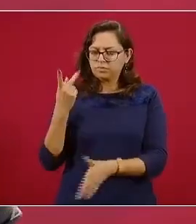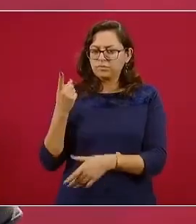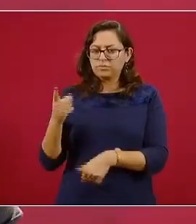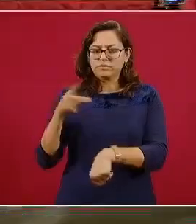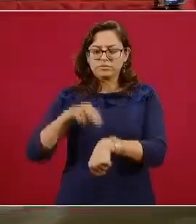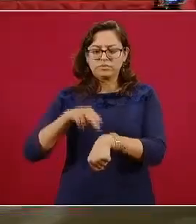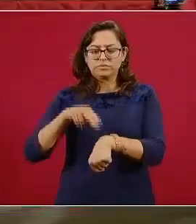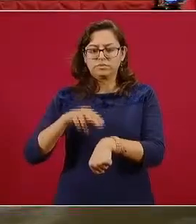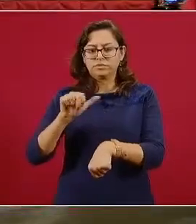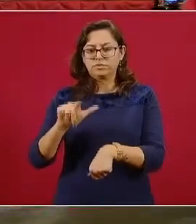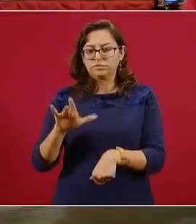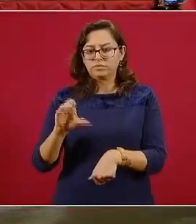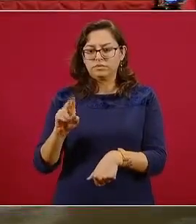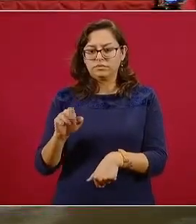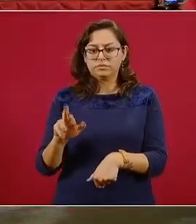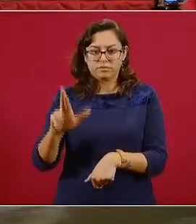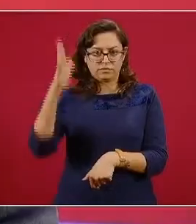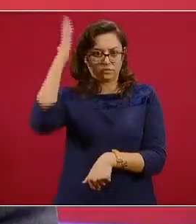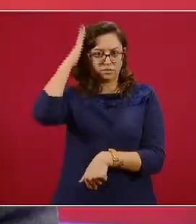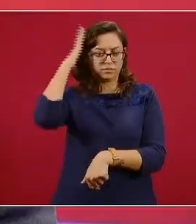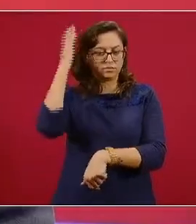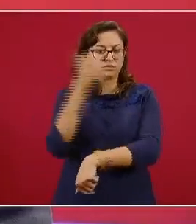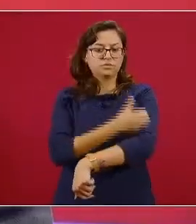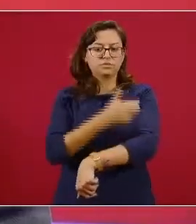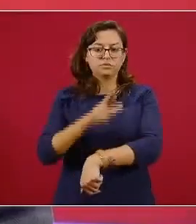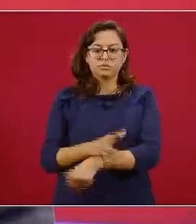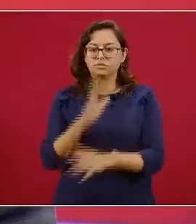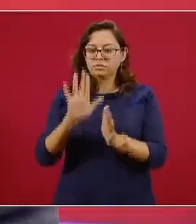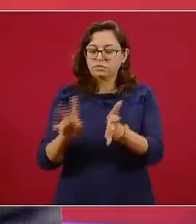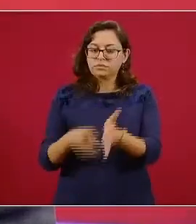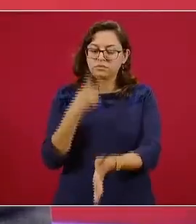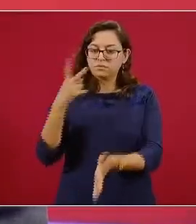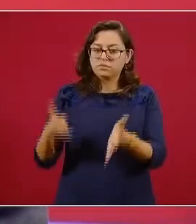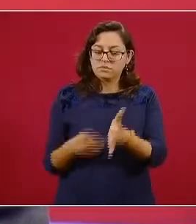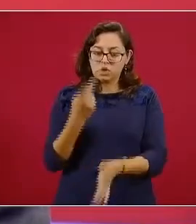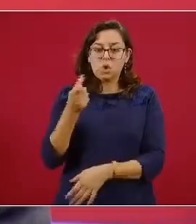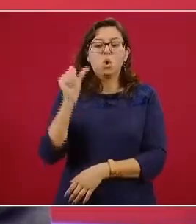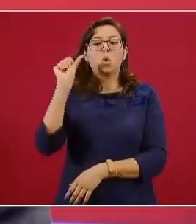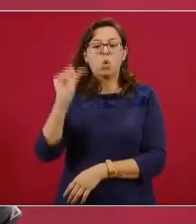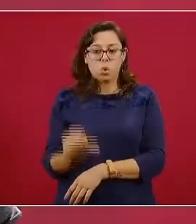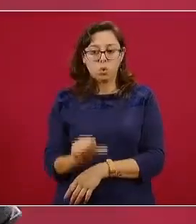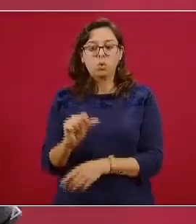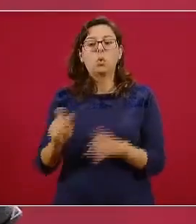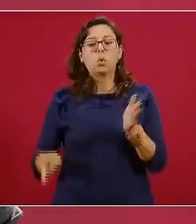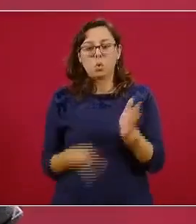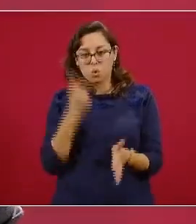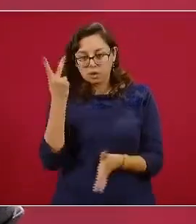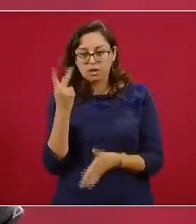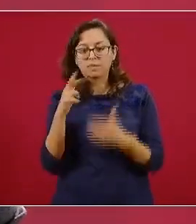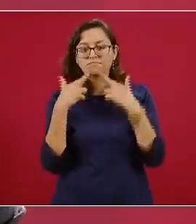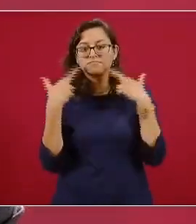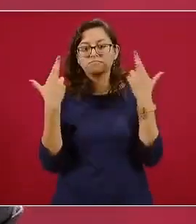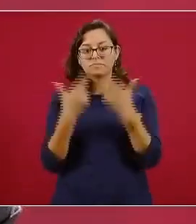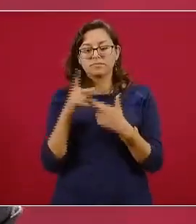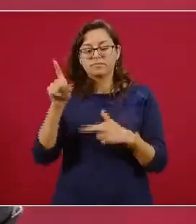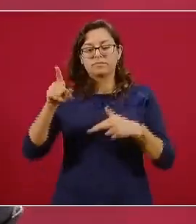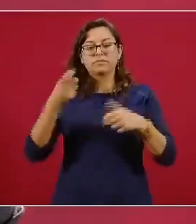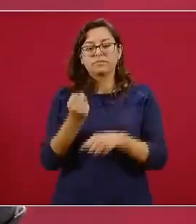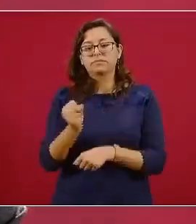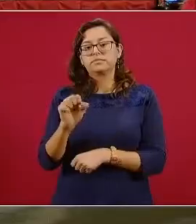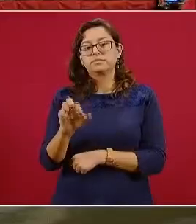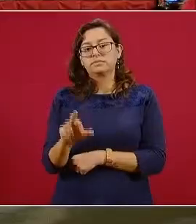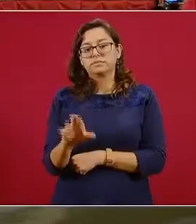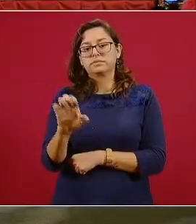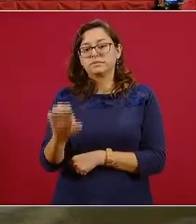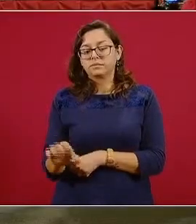doctor Alcocer, nuestro secretario de Salud. Tuvimos varias reuniones técnicas, hoy tuvimos también una reunión en la Cancillería para afinar